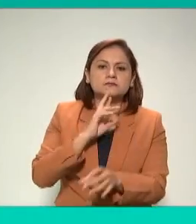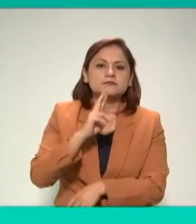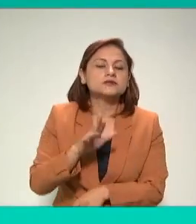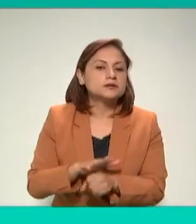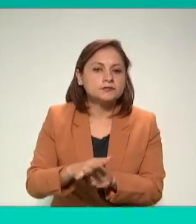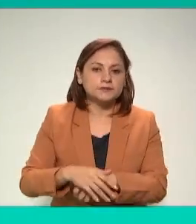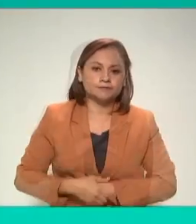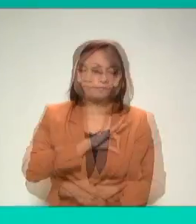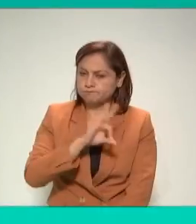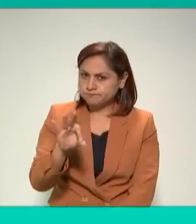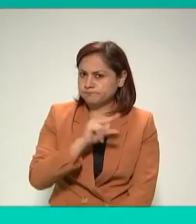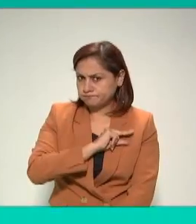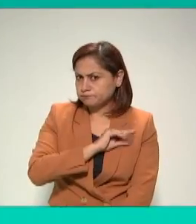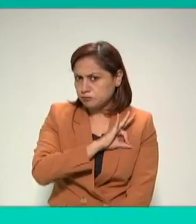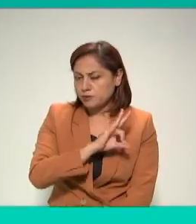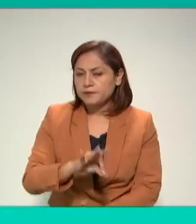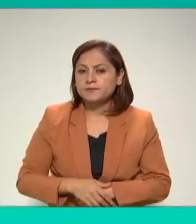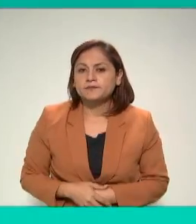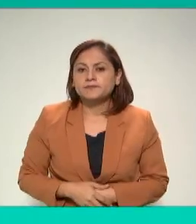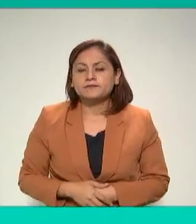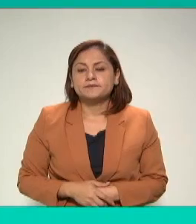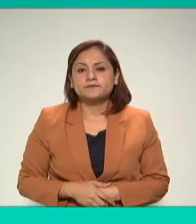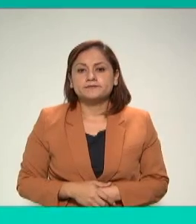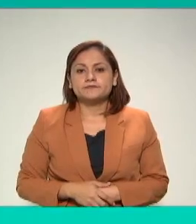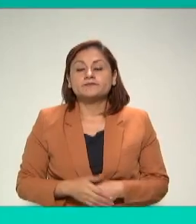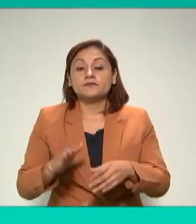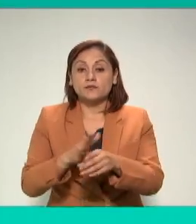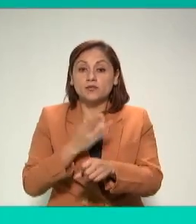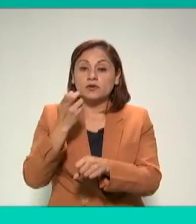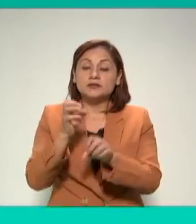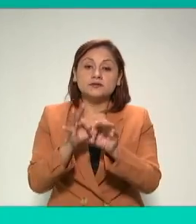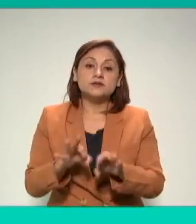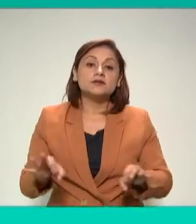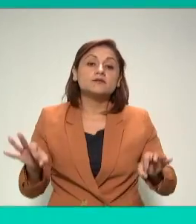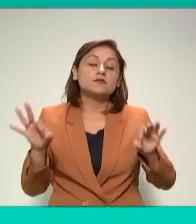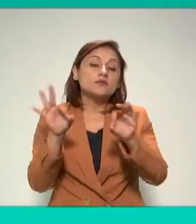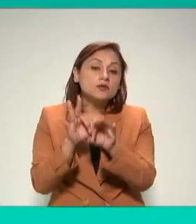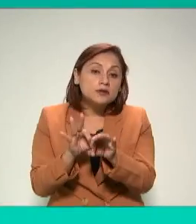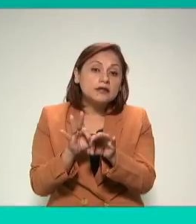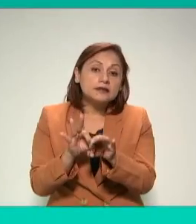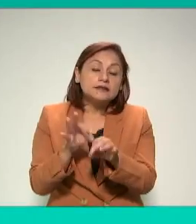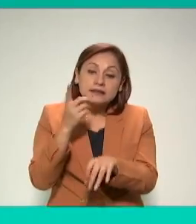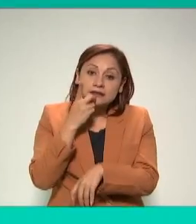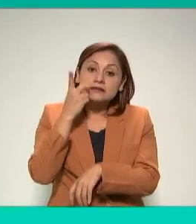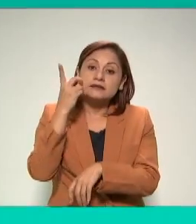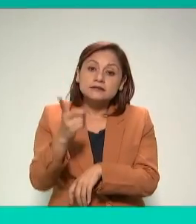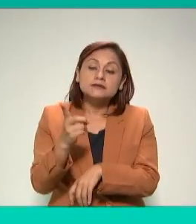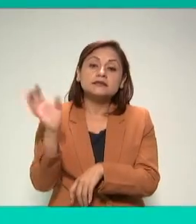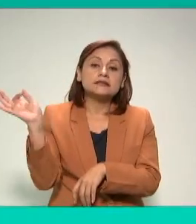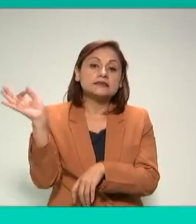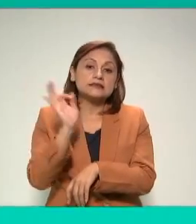caso, cuáles son los requisitos. Al presentar el caso ante el Pleno, el comisionado presidente planteó que la demanda de los servicios de los centros de cuidado infantil